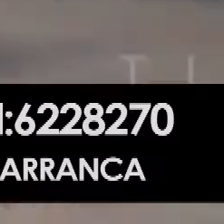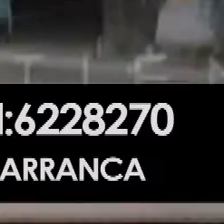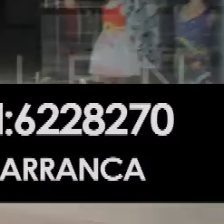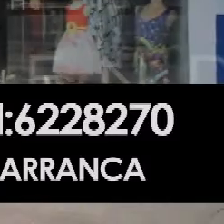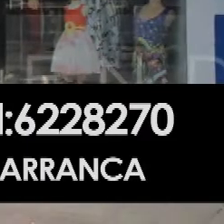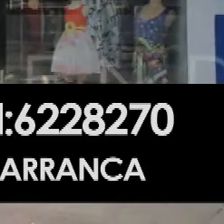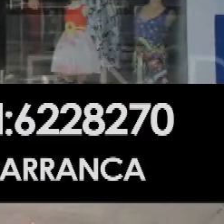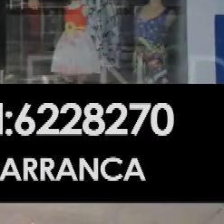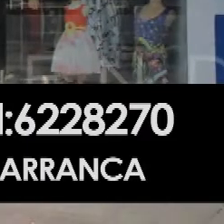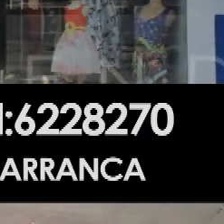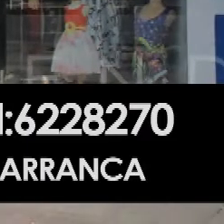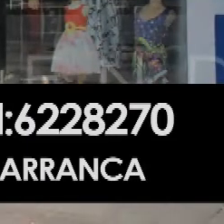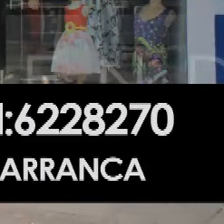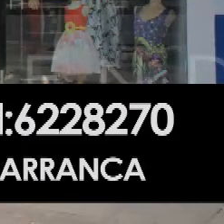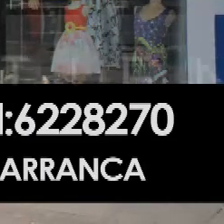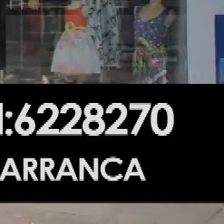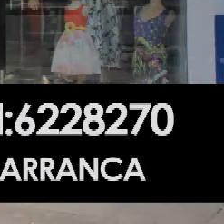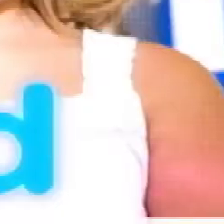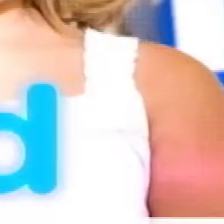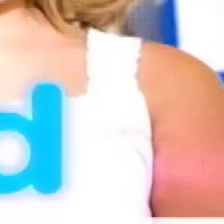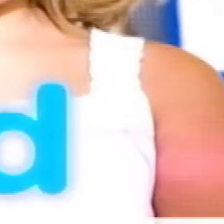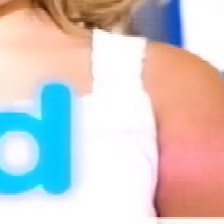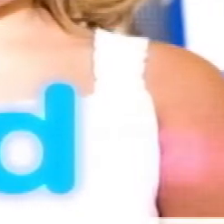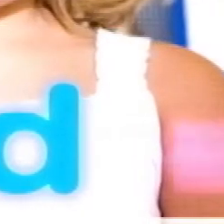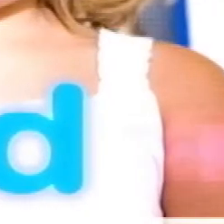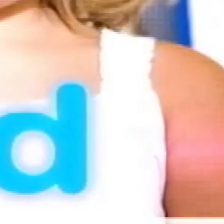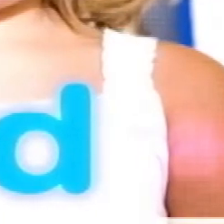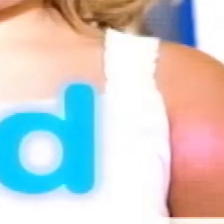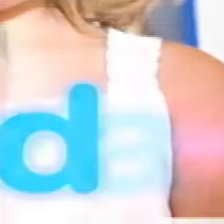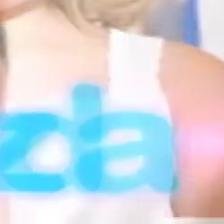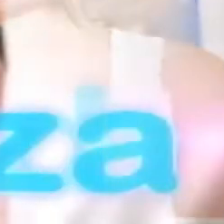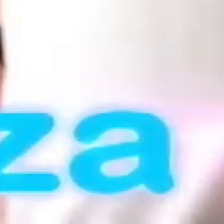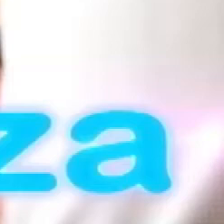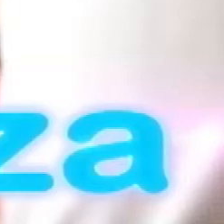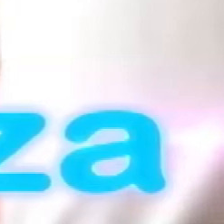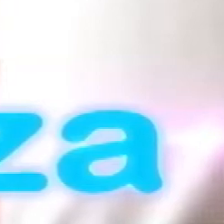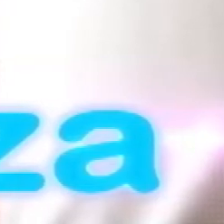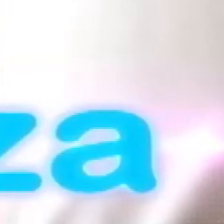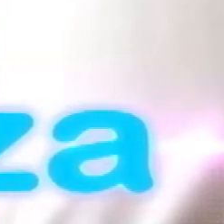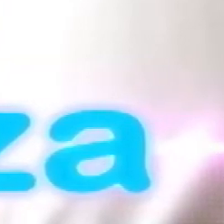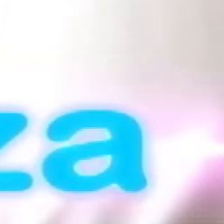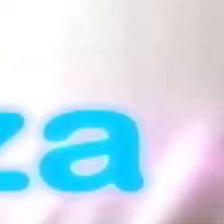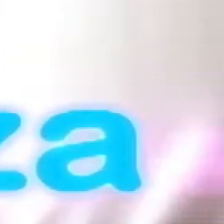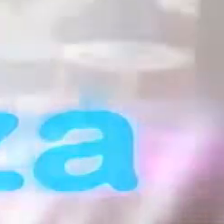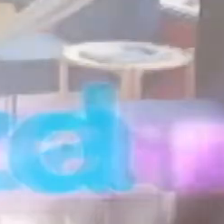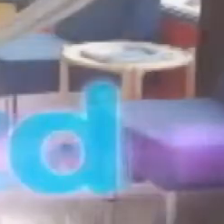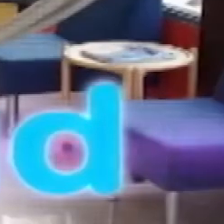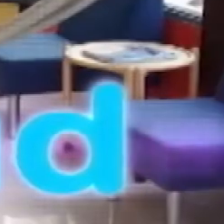precios y la mejor atención. Calidad, confianza,